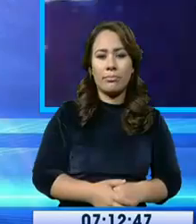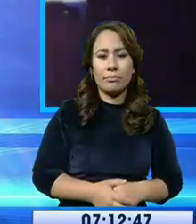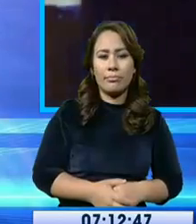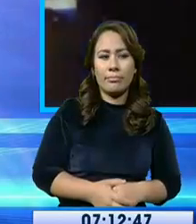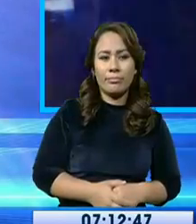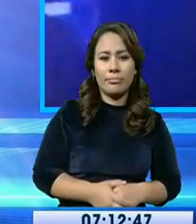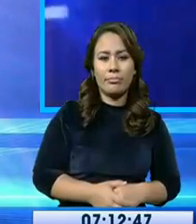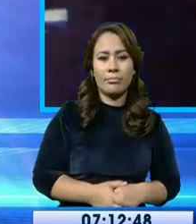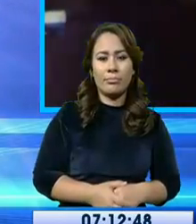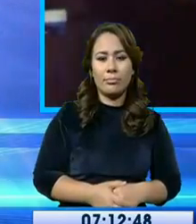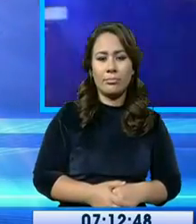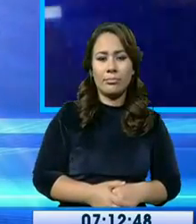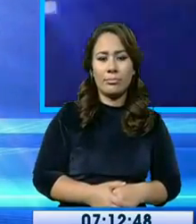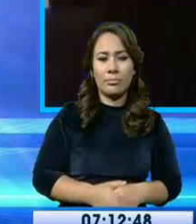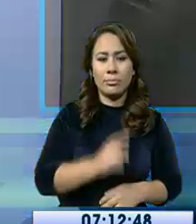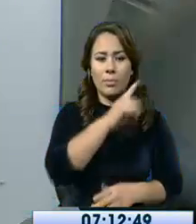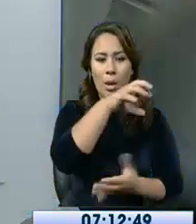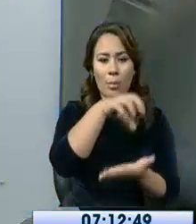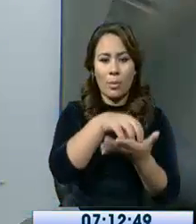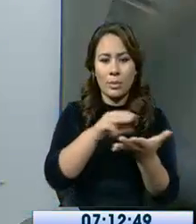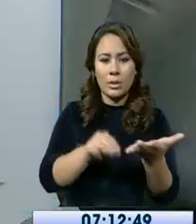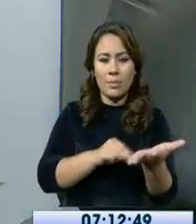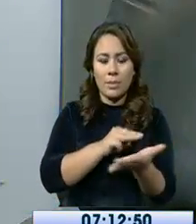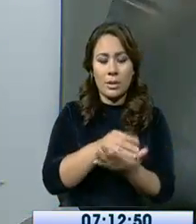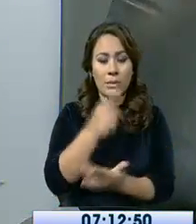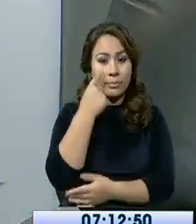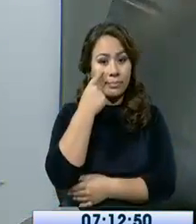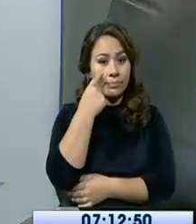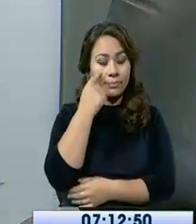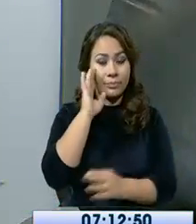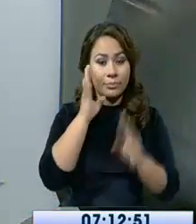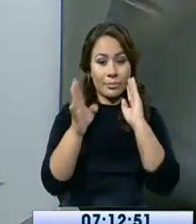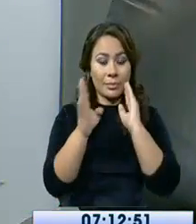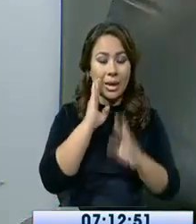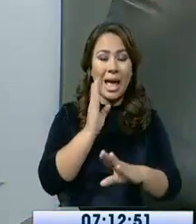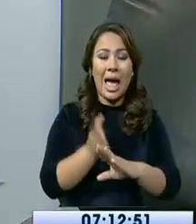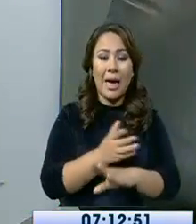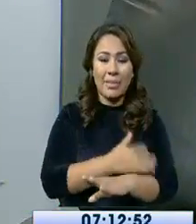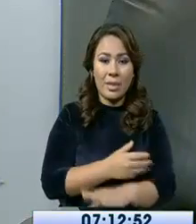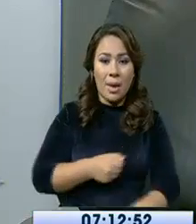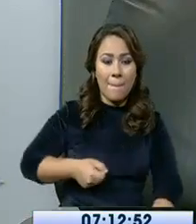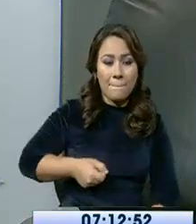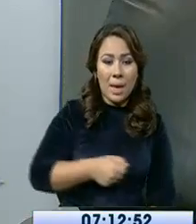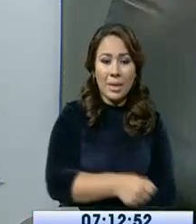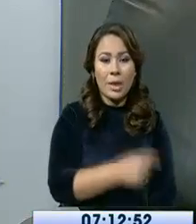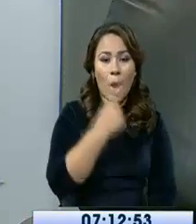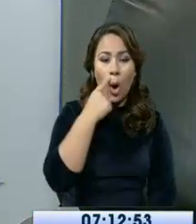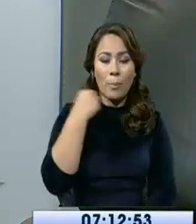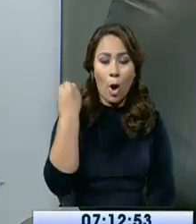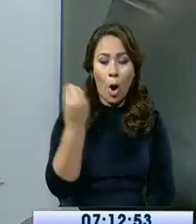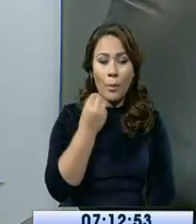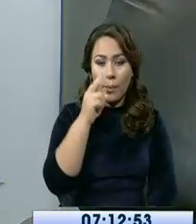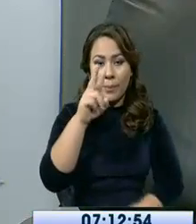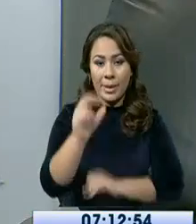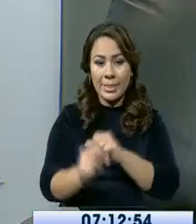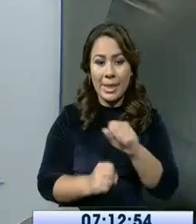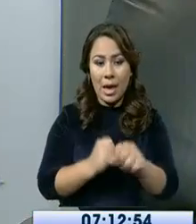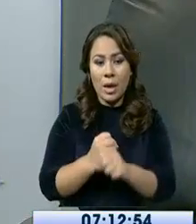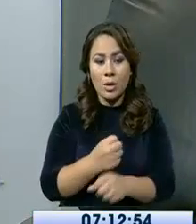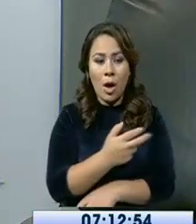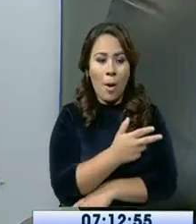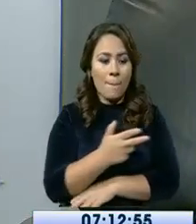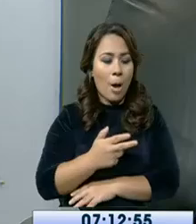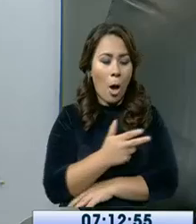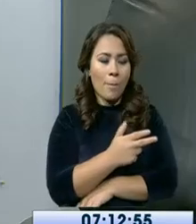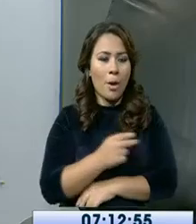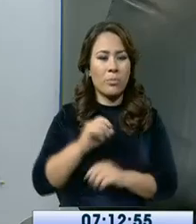es el único caso que se da en la provincia de Manabí. Escuchen bien. Asesinan a un joven de 20 años de edad con 4 impactos de